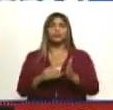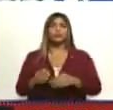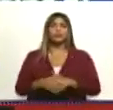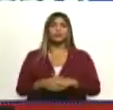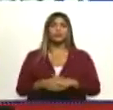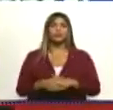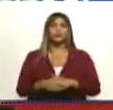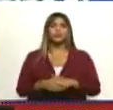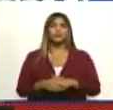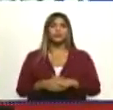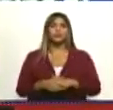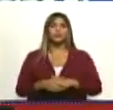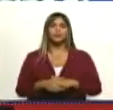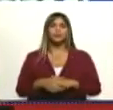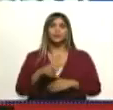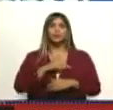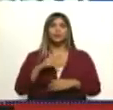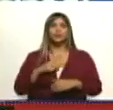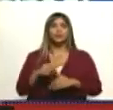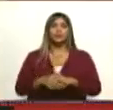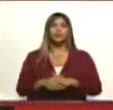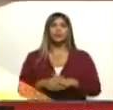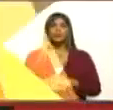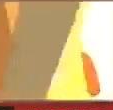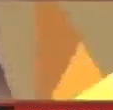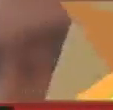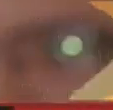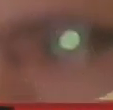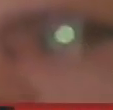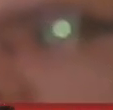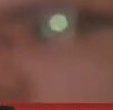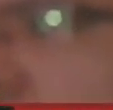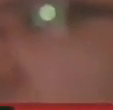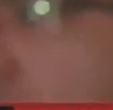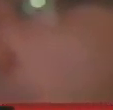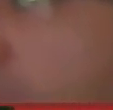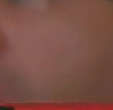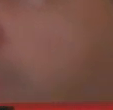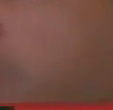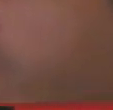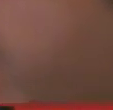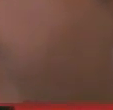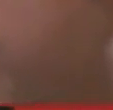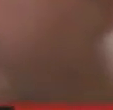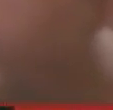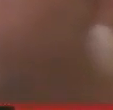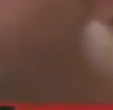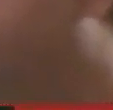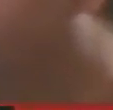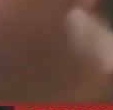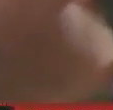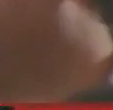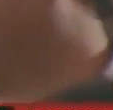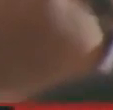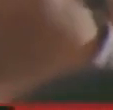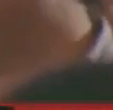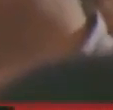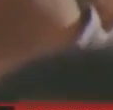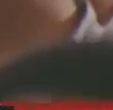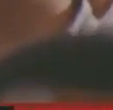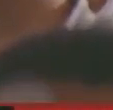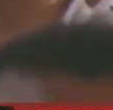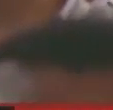nosotros tenemos mucho en común tenemos una historia en común tenemos un territorio extenso Y tenemos abuelos